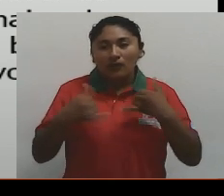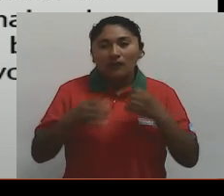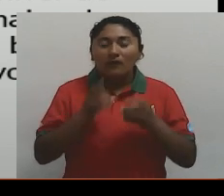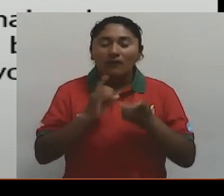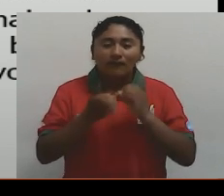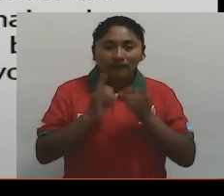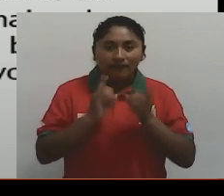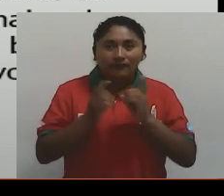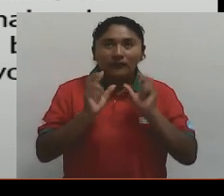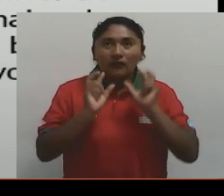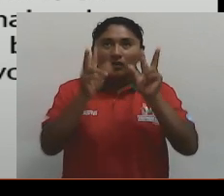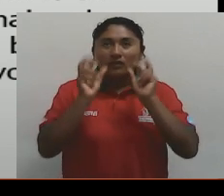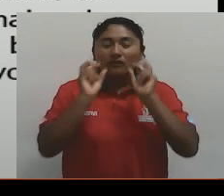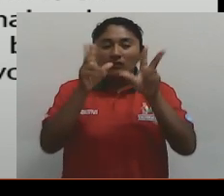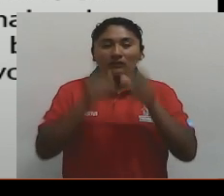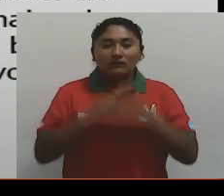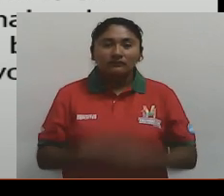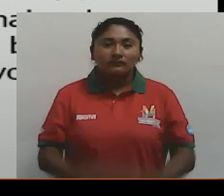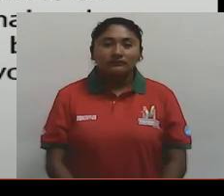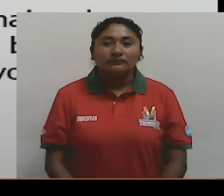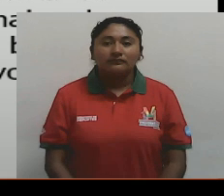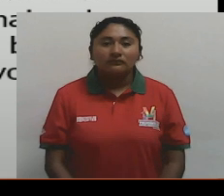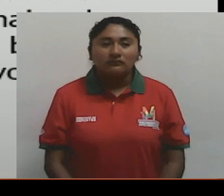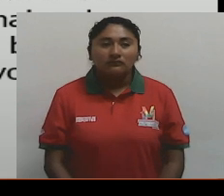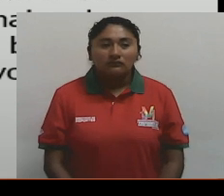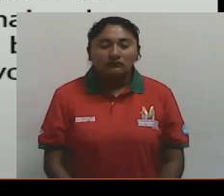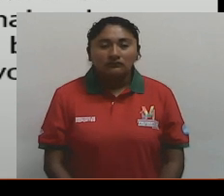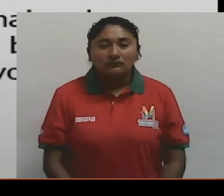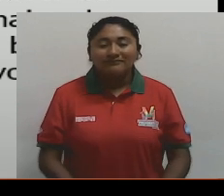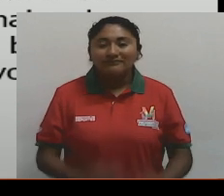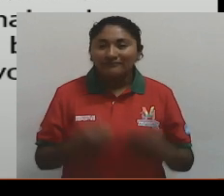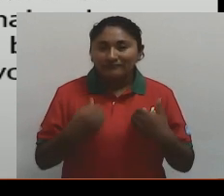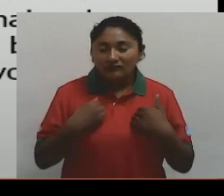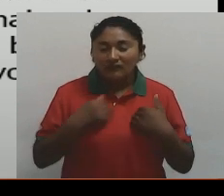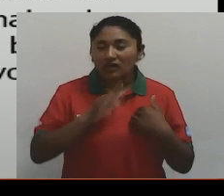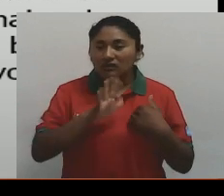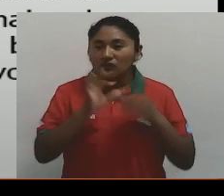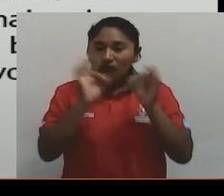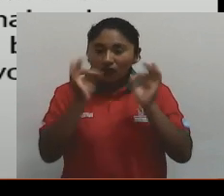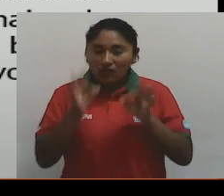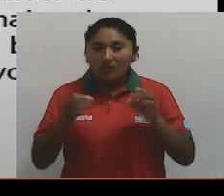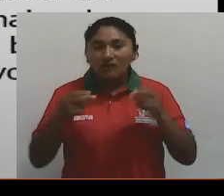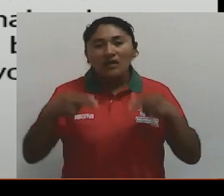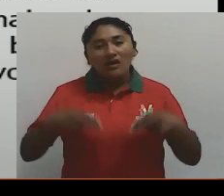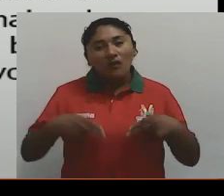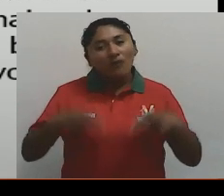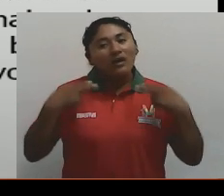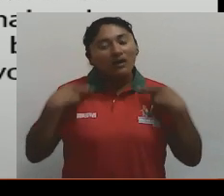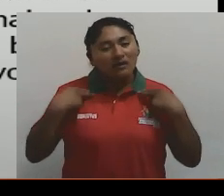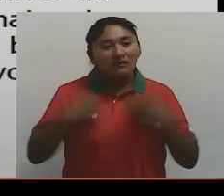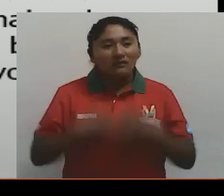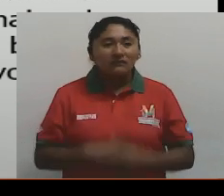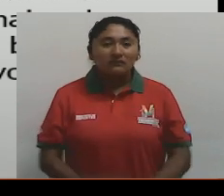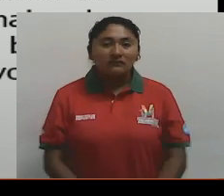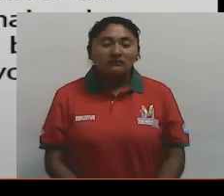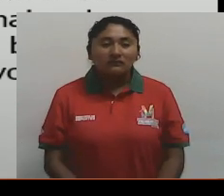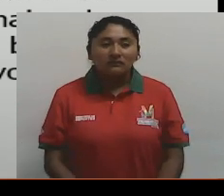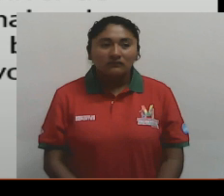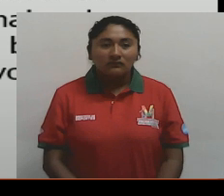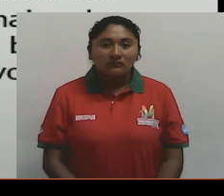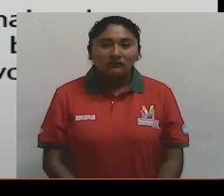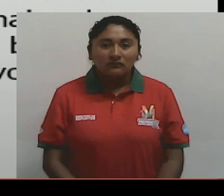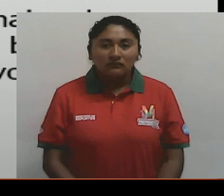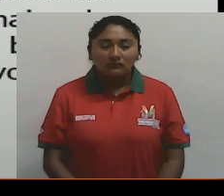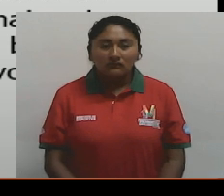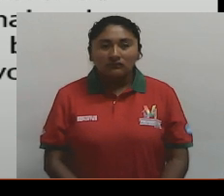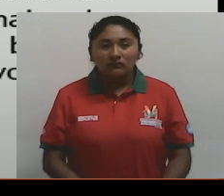de humanidad. Esto le ayudará a distinguir las expresiones normales de los sentimientos humanos de los jugadores, que se crean bajo la tensión del